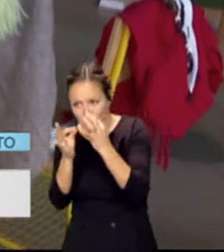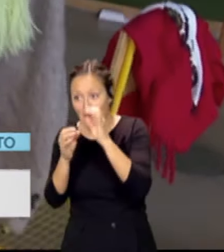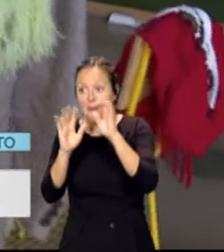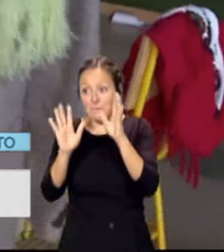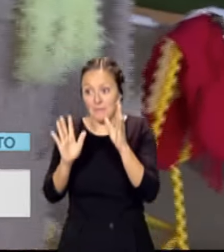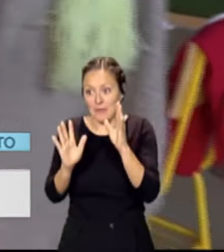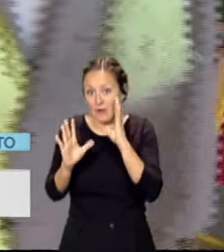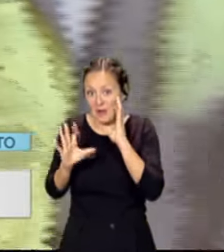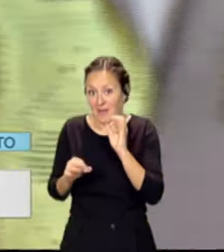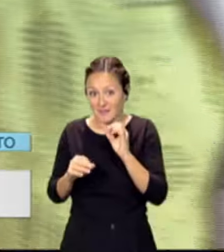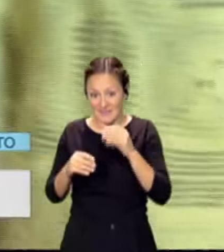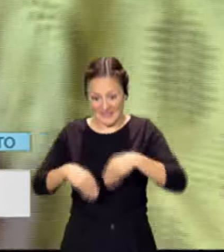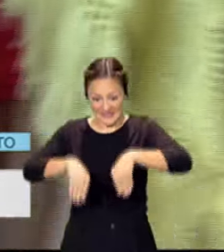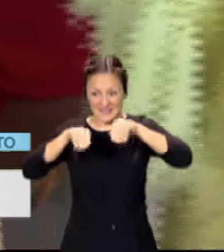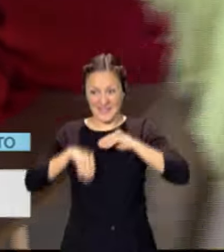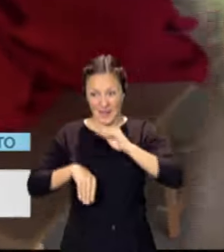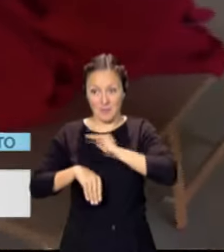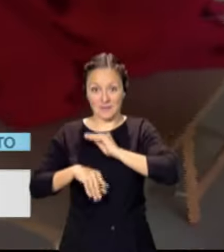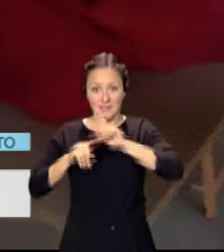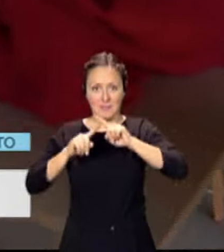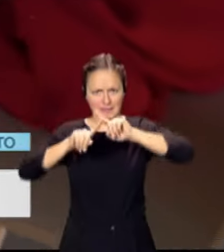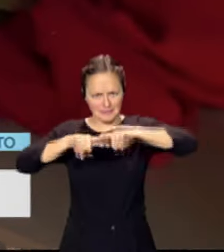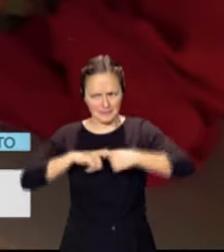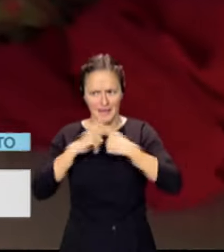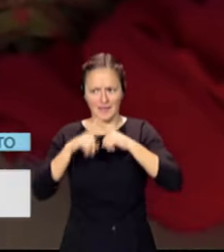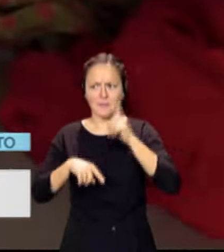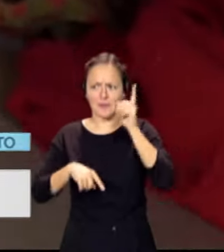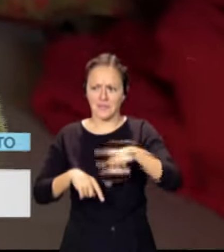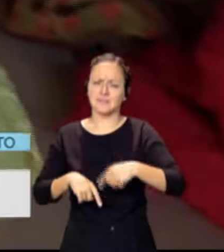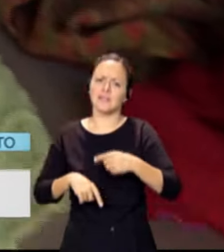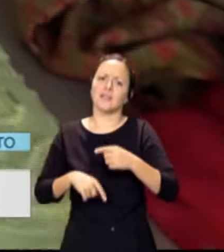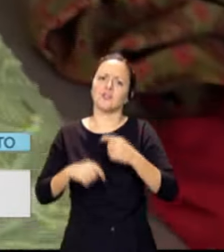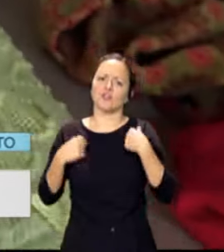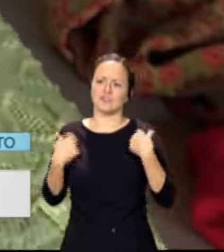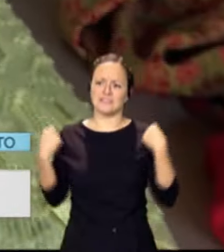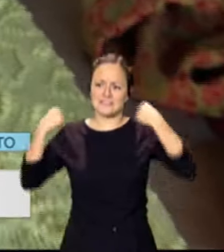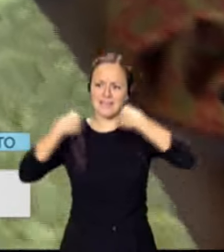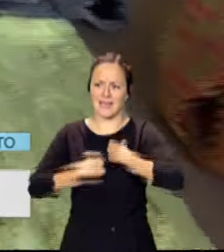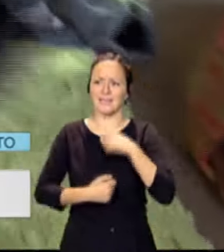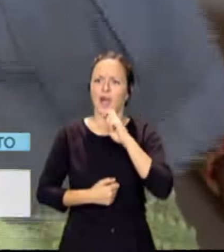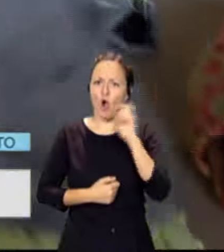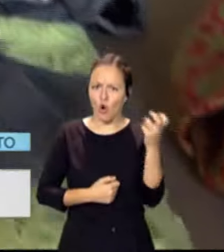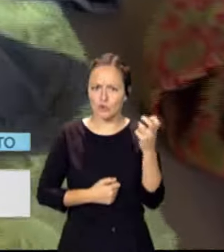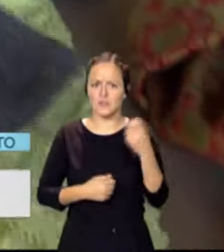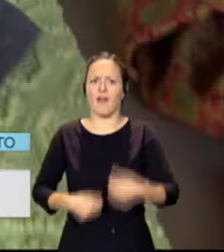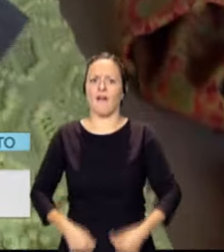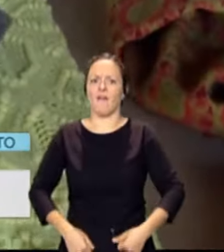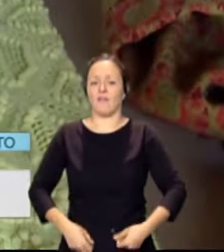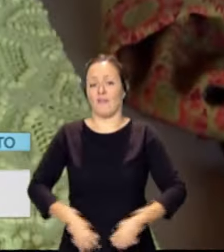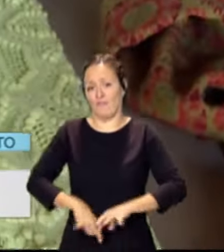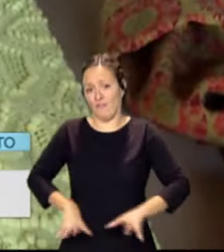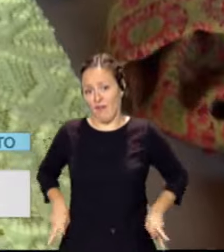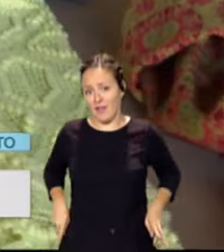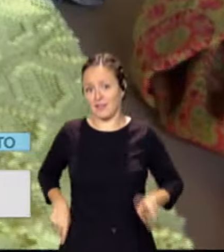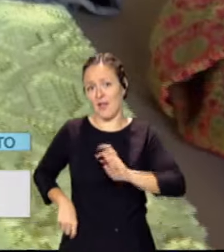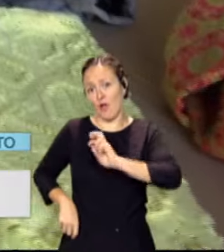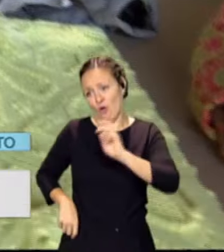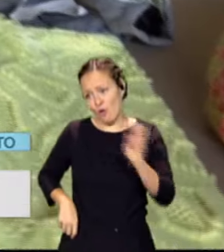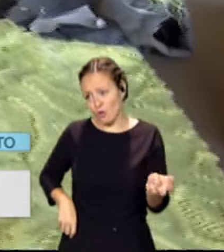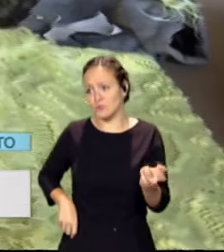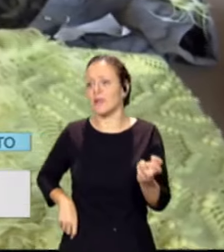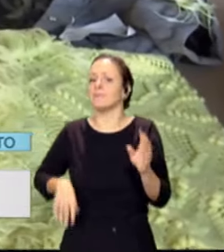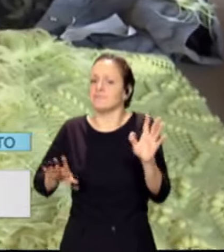tela y tejido he hecho otra chaqueta eh otra falda siempre recordando un